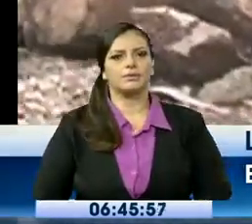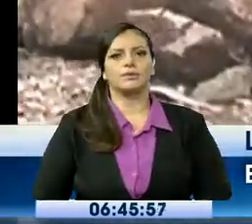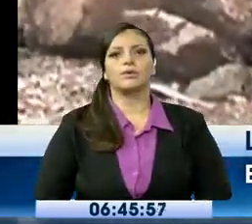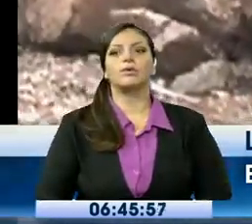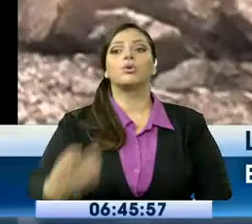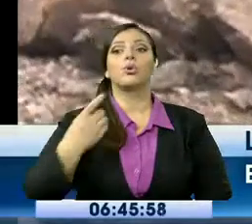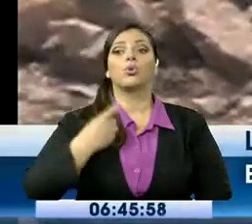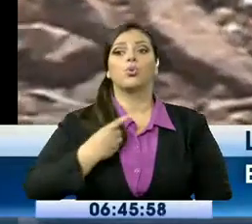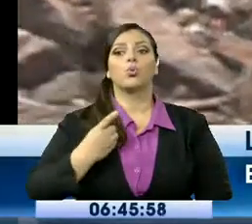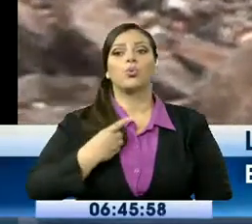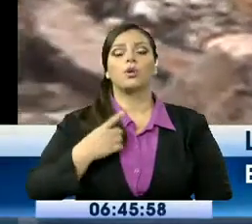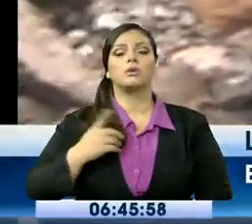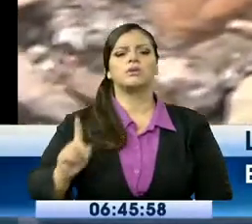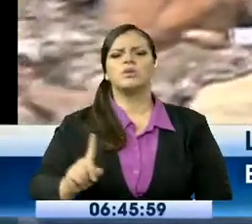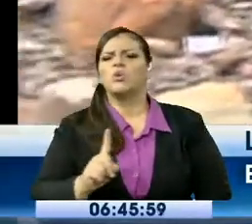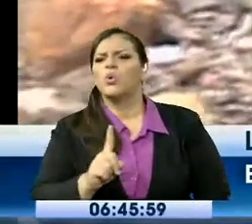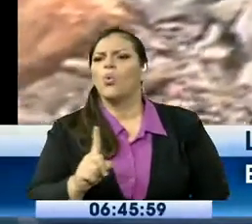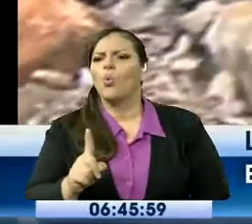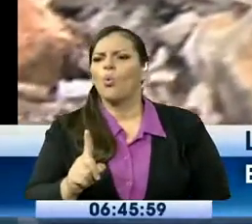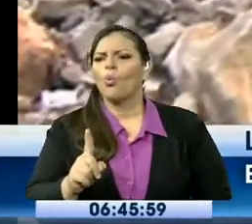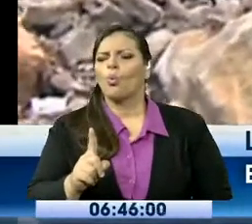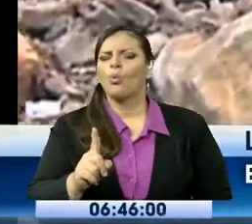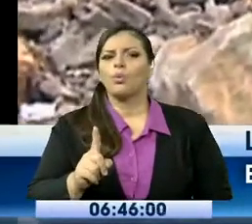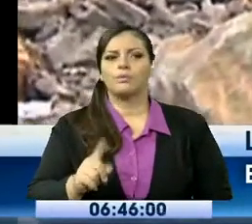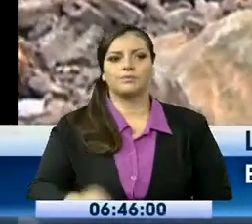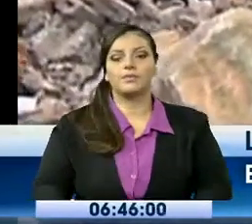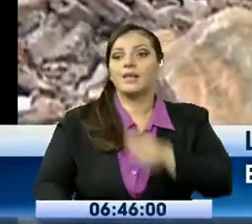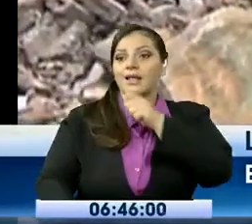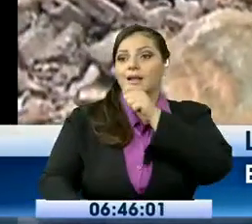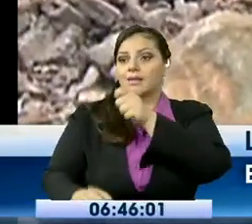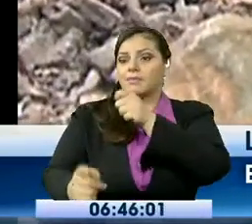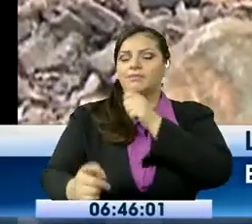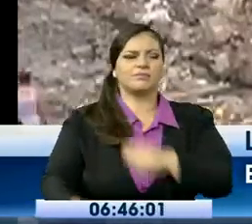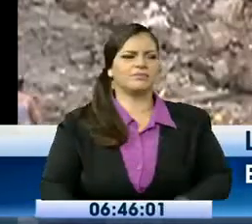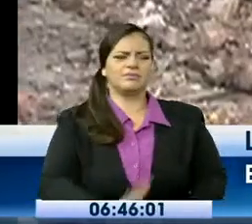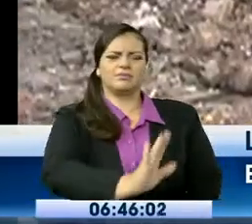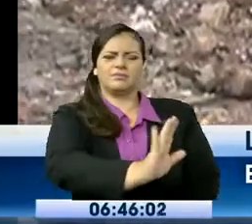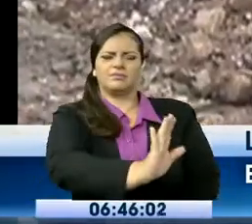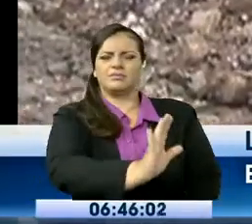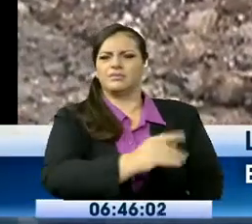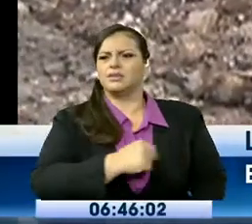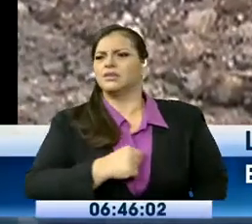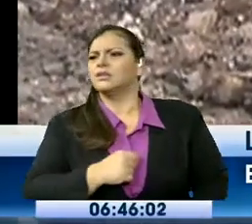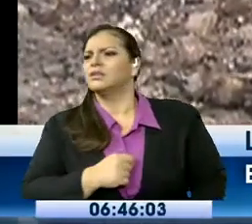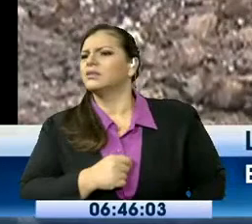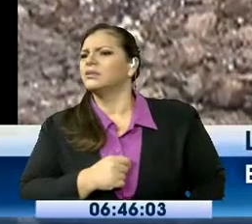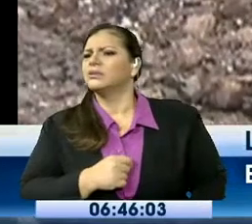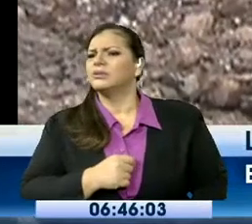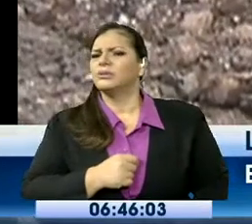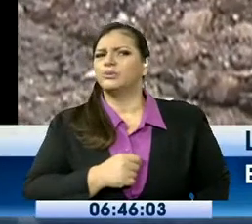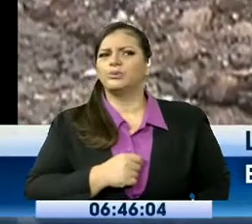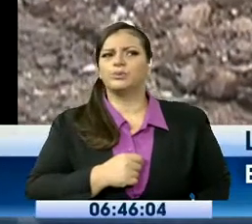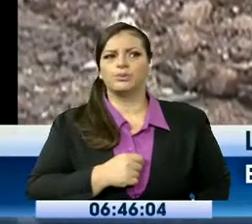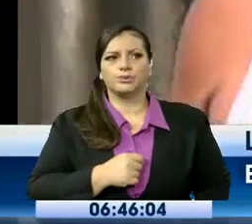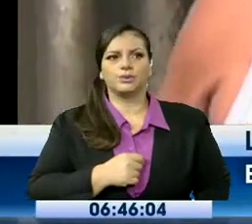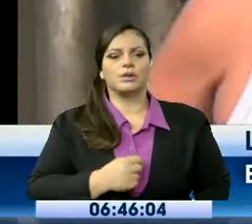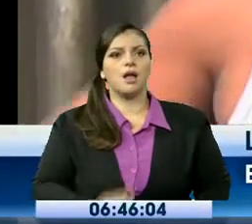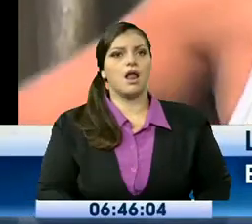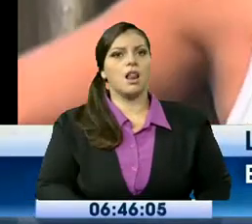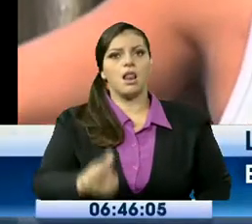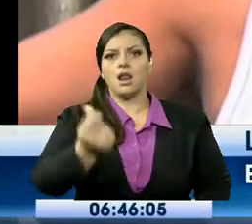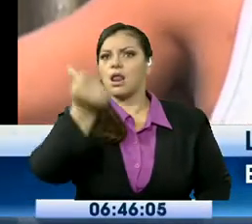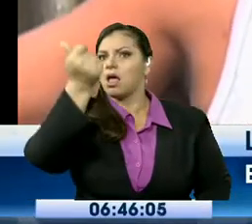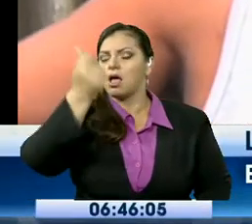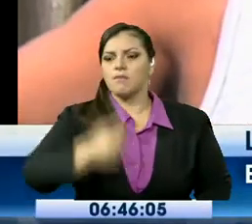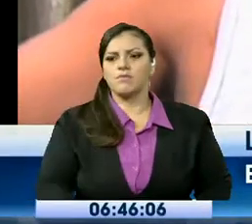hablar ante la cámara, pero procedió de inmediato a retirar el material que genere riesgo al vecindario. Estamos